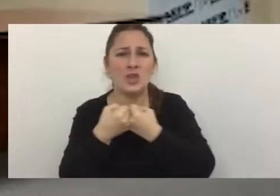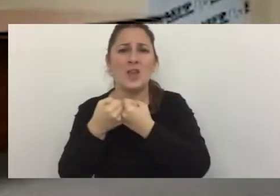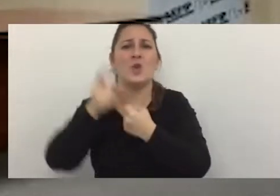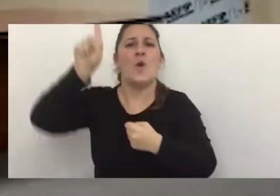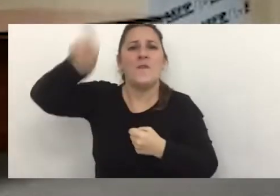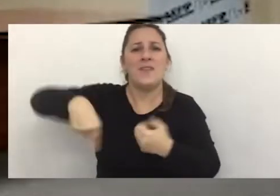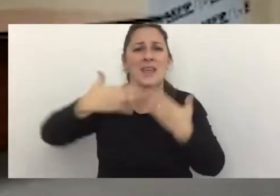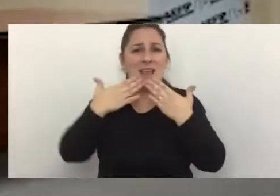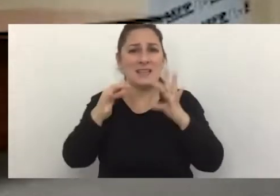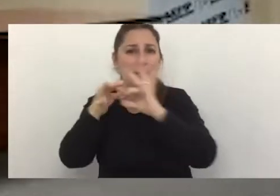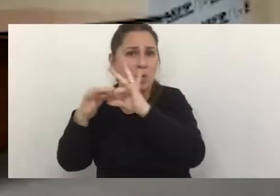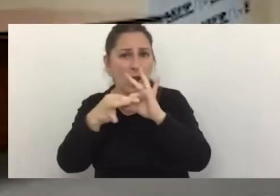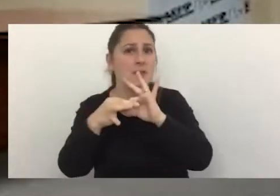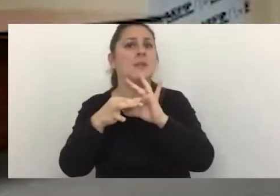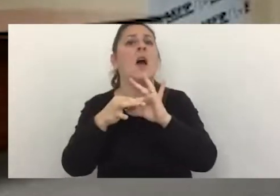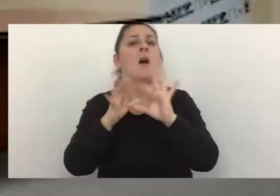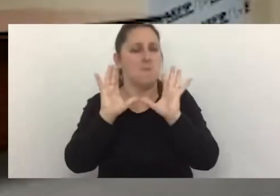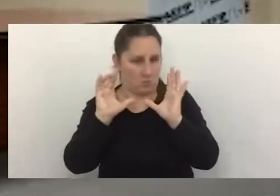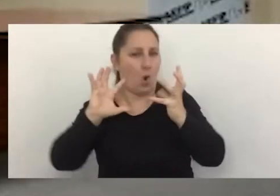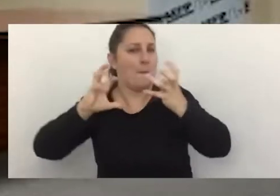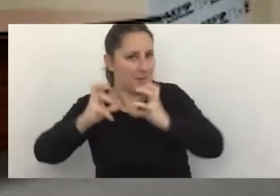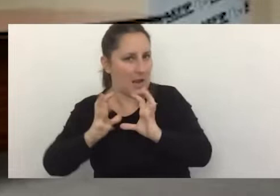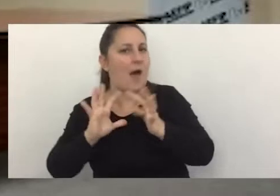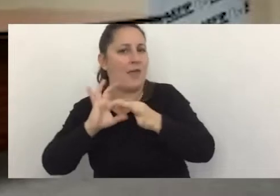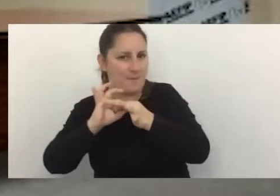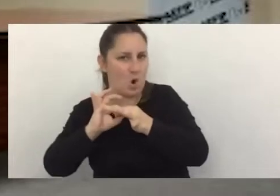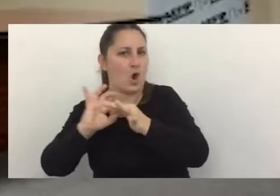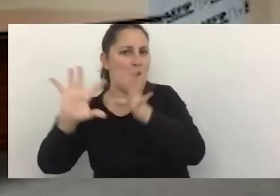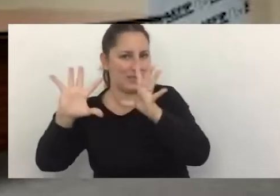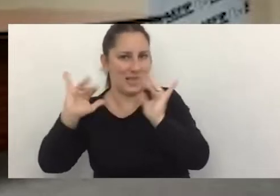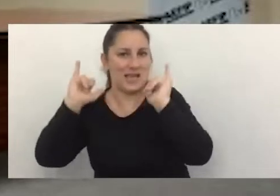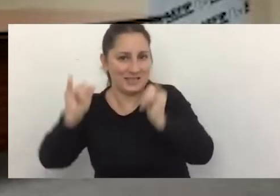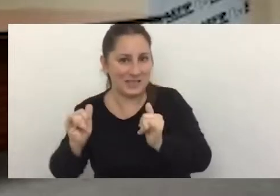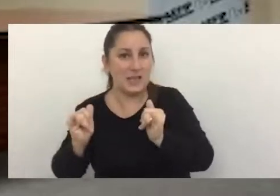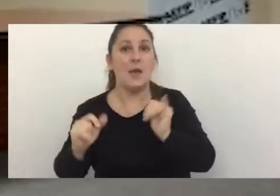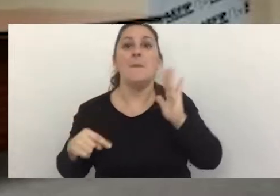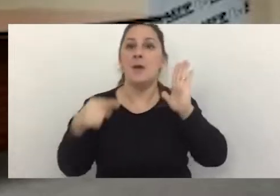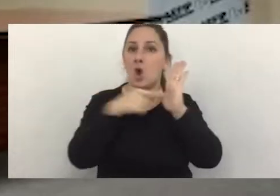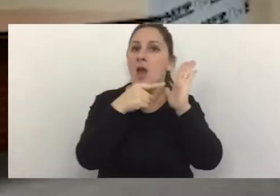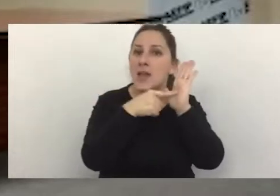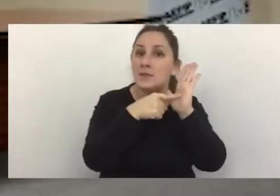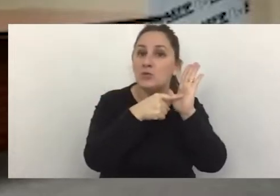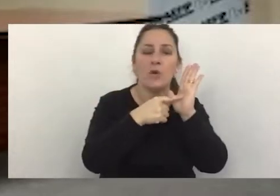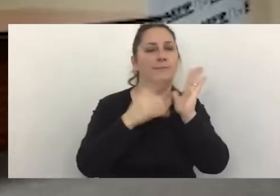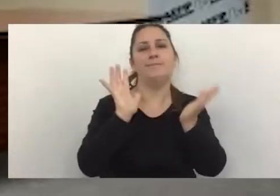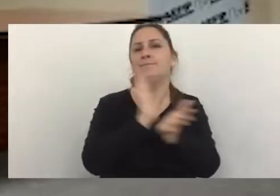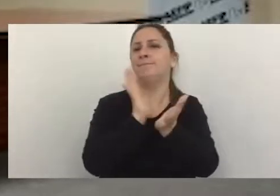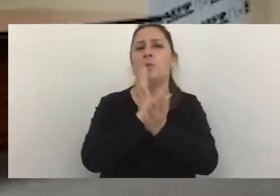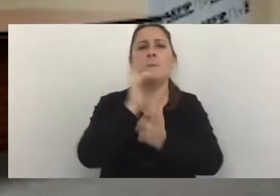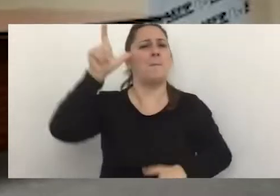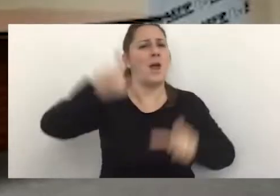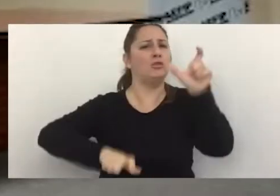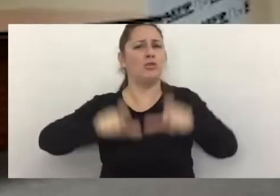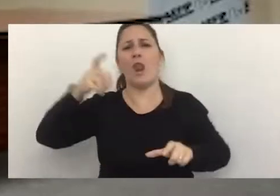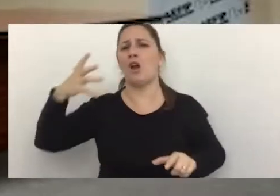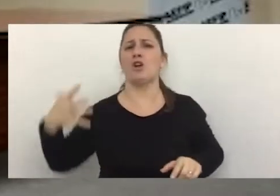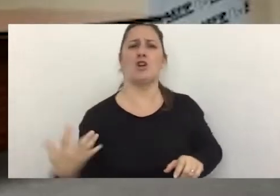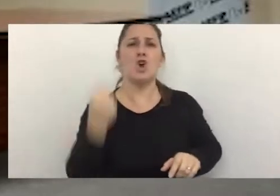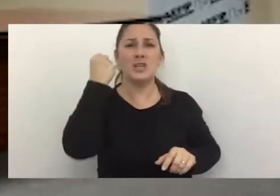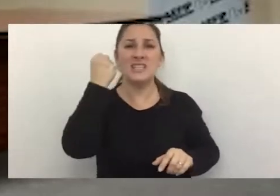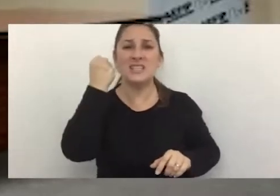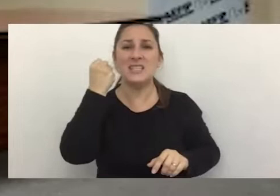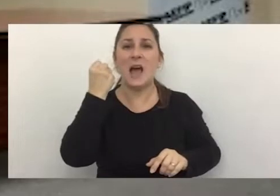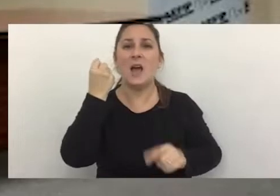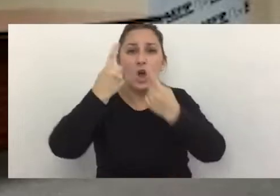dificultades que genera la democracia. Pero esto sí fue una conquista de los seres humanos que plasman en algo